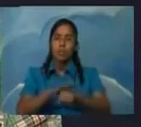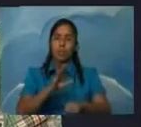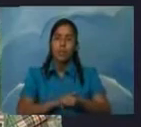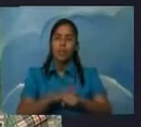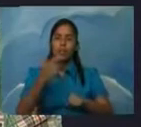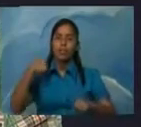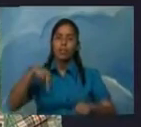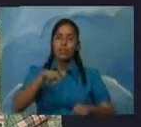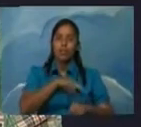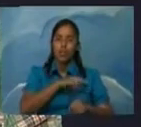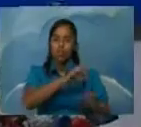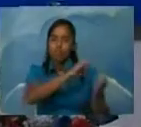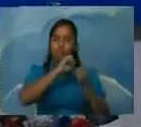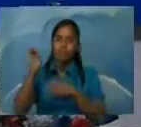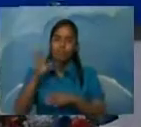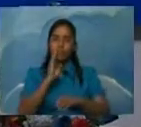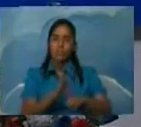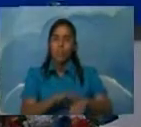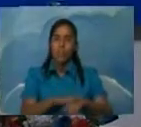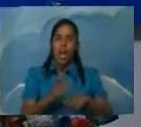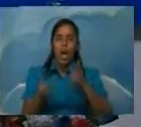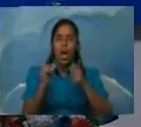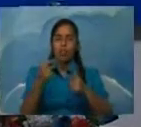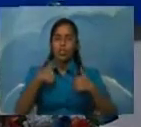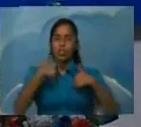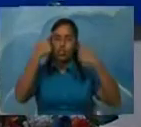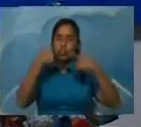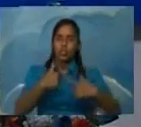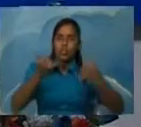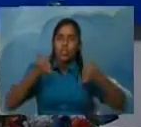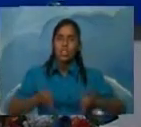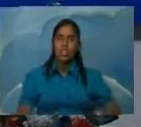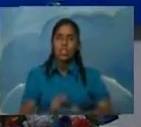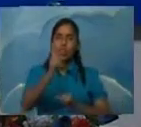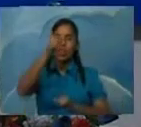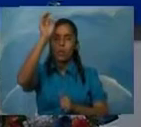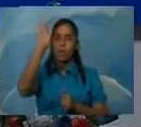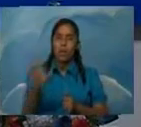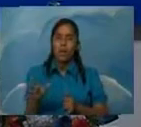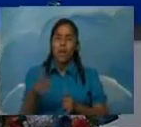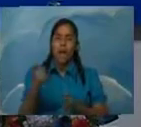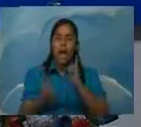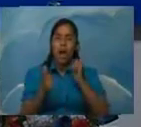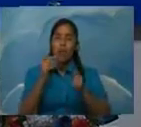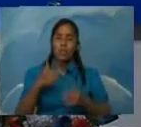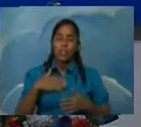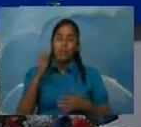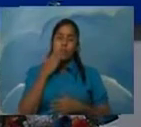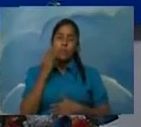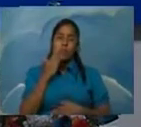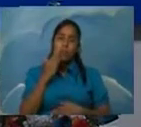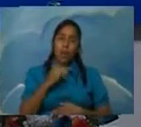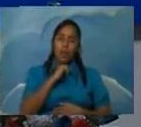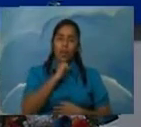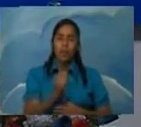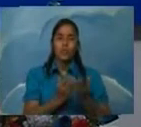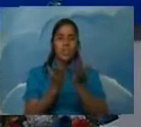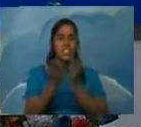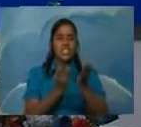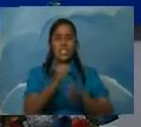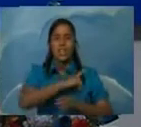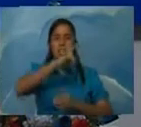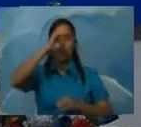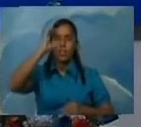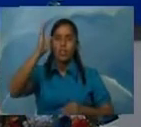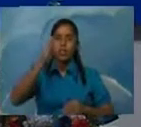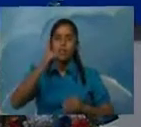sacó del pecado. Aunque yo soy hijo de un pastor, aunque mi madre era una sierva de Dios,